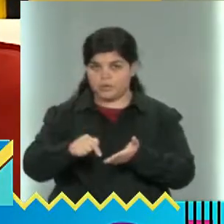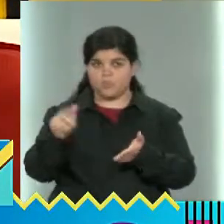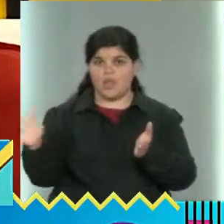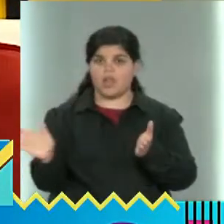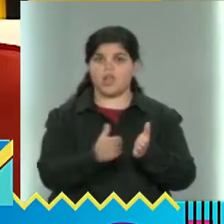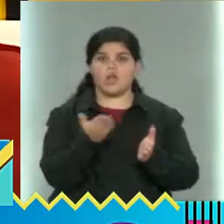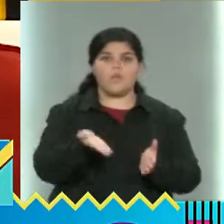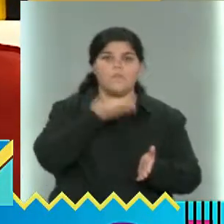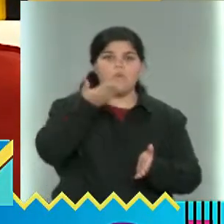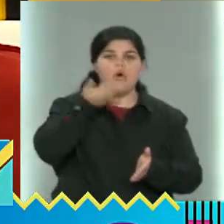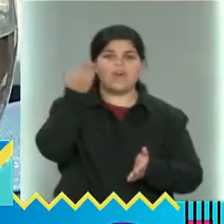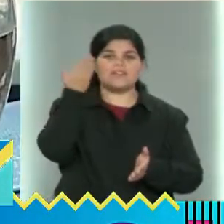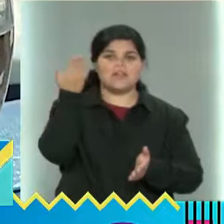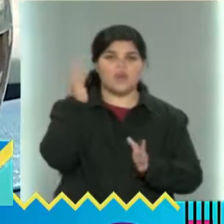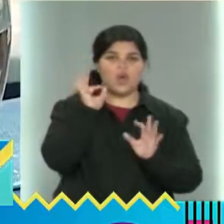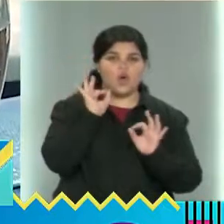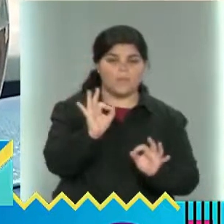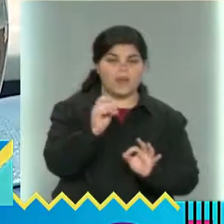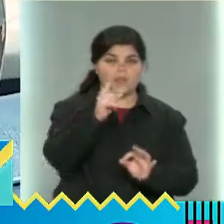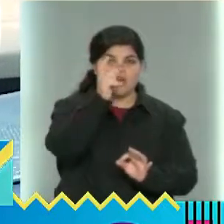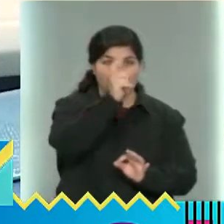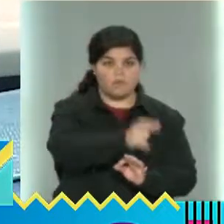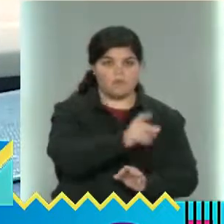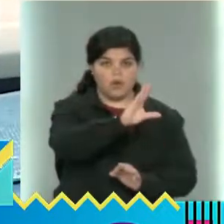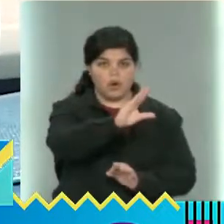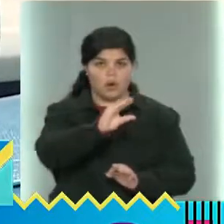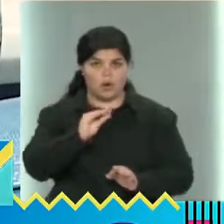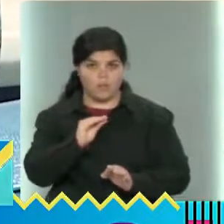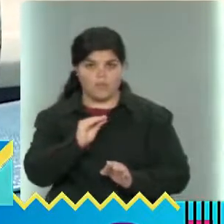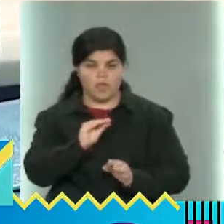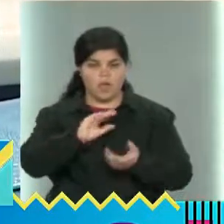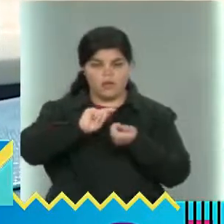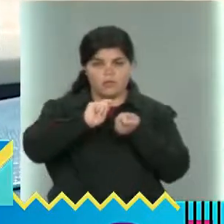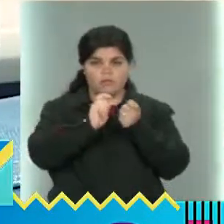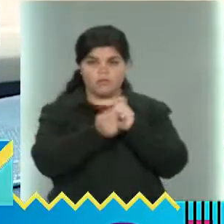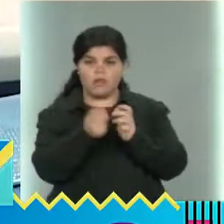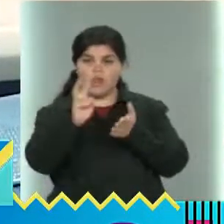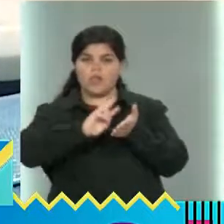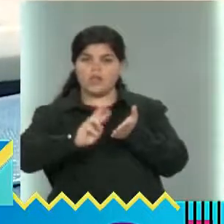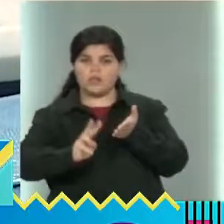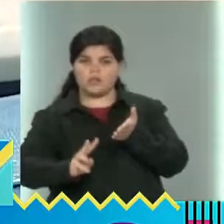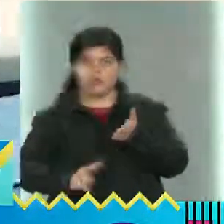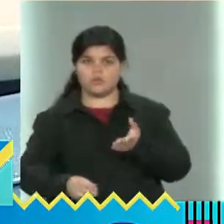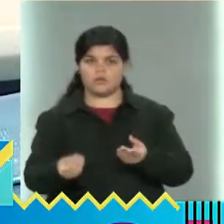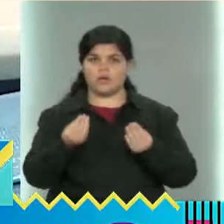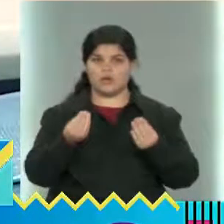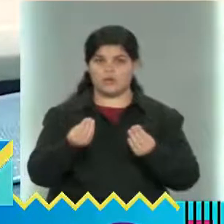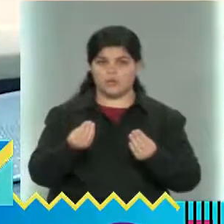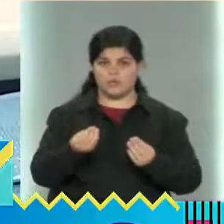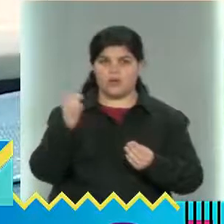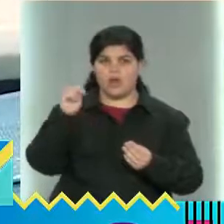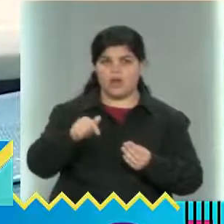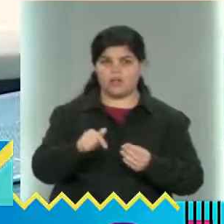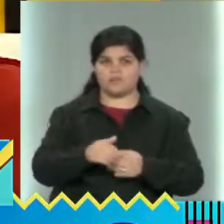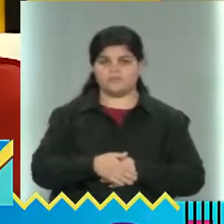Atahualpa Yupanqui y la mira desde los cánones literarios, donde se ve su capacidad de simbolizar el